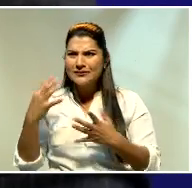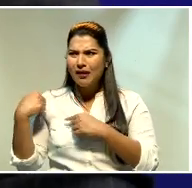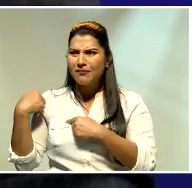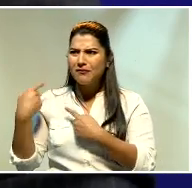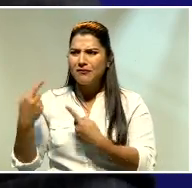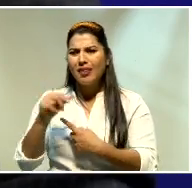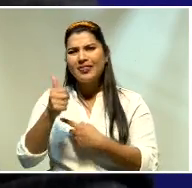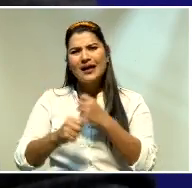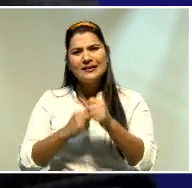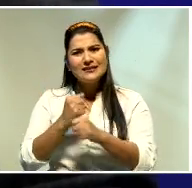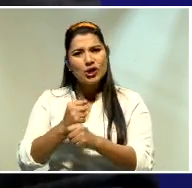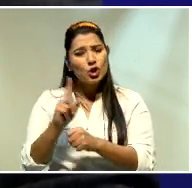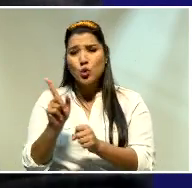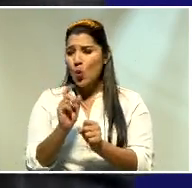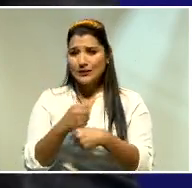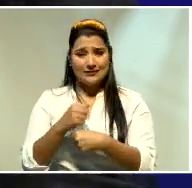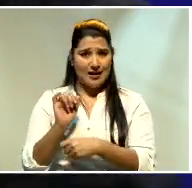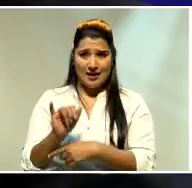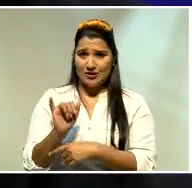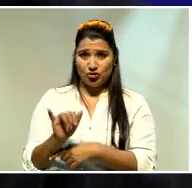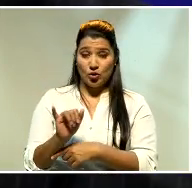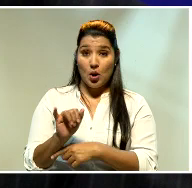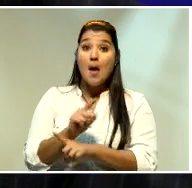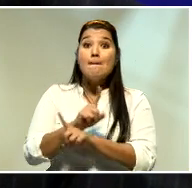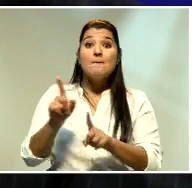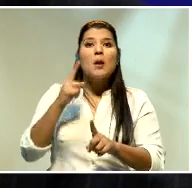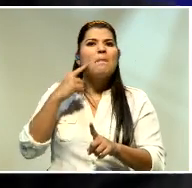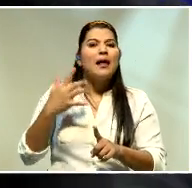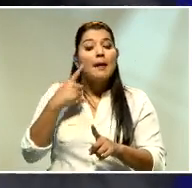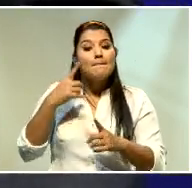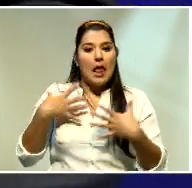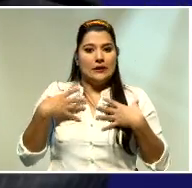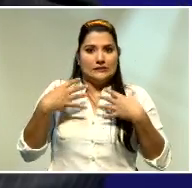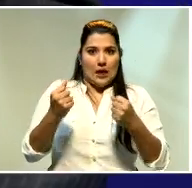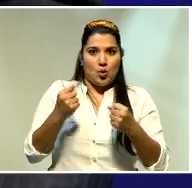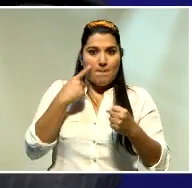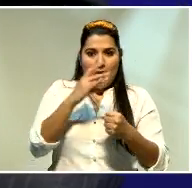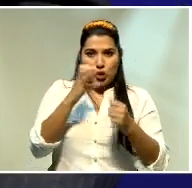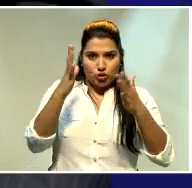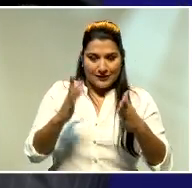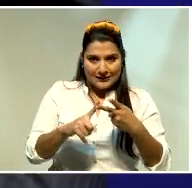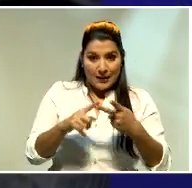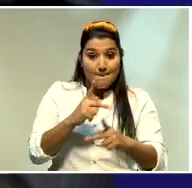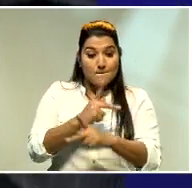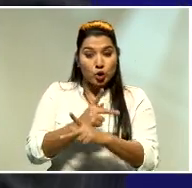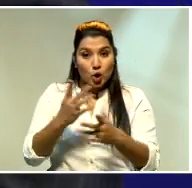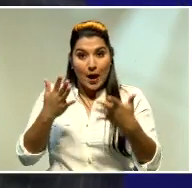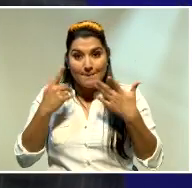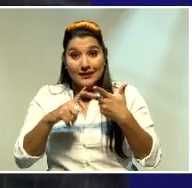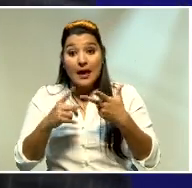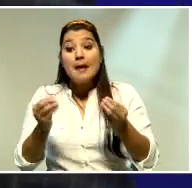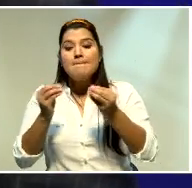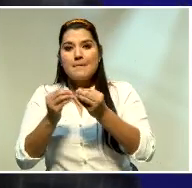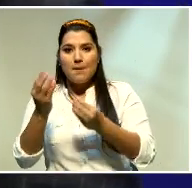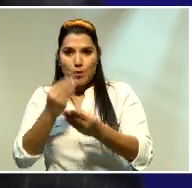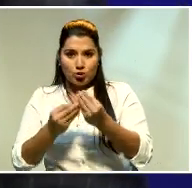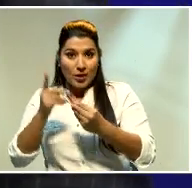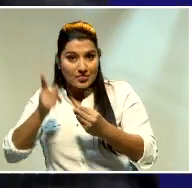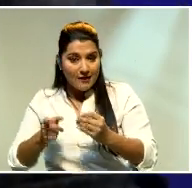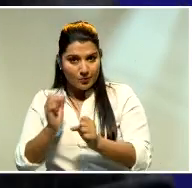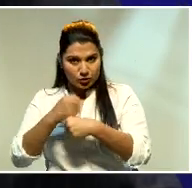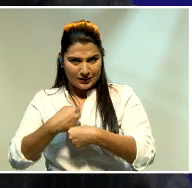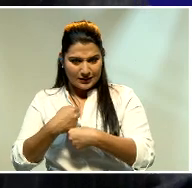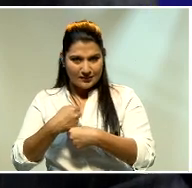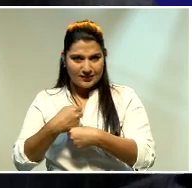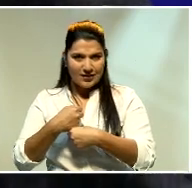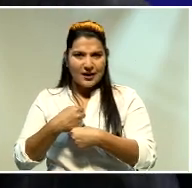años de no hacer eso. Pero eso es por la salud costarricense, por la protección del ambiente y por la productividad que lo tenemos que hacer.